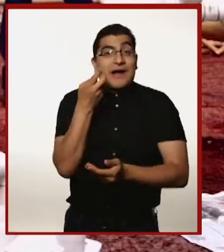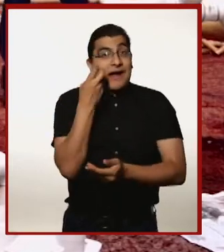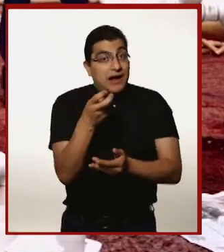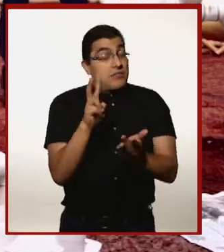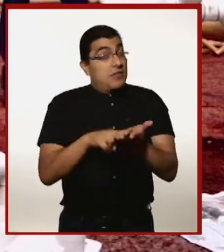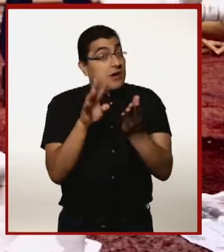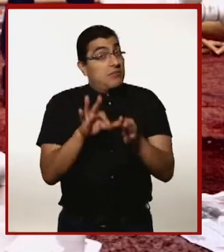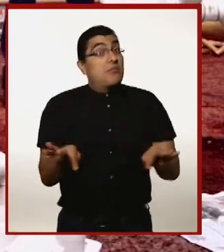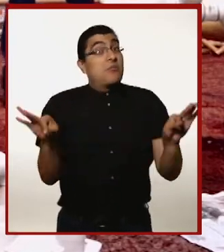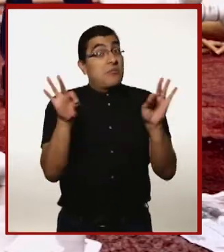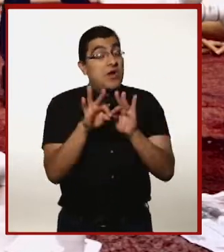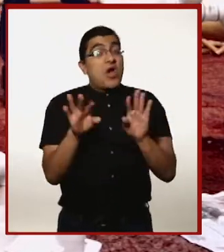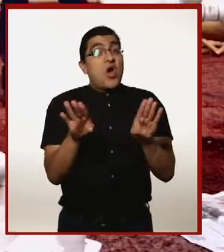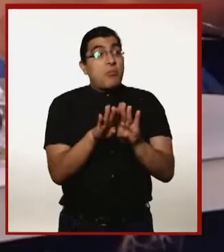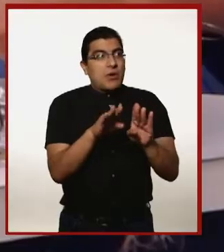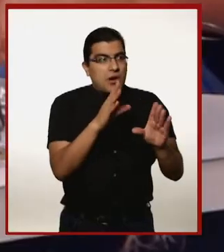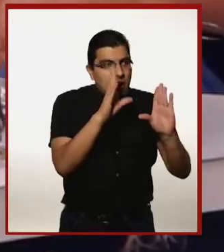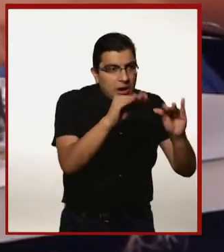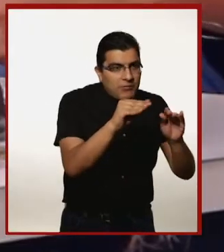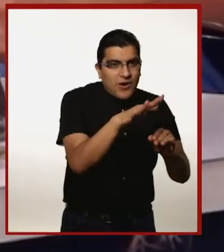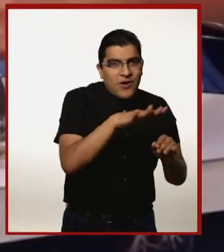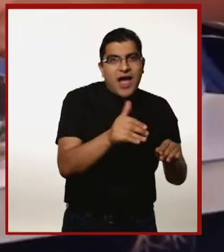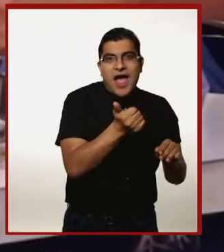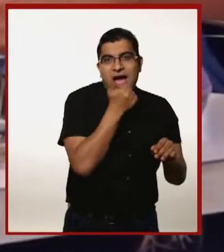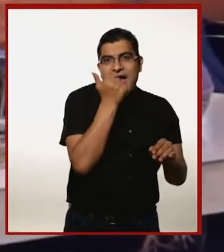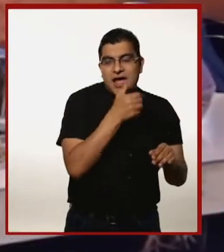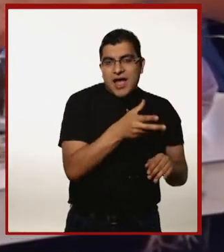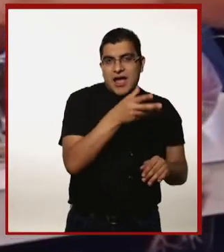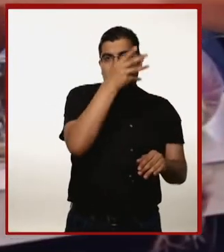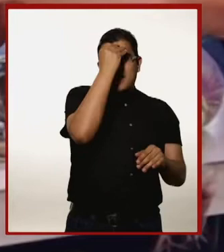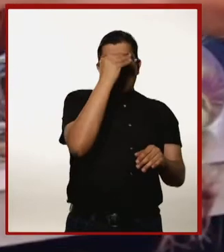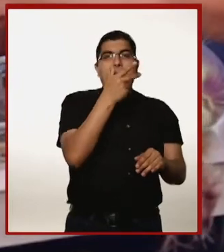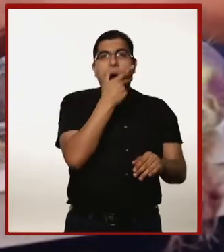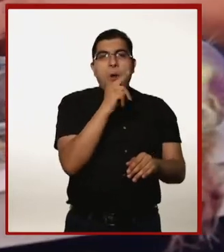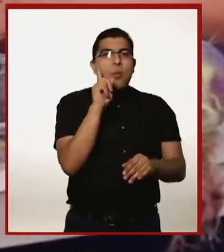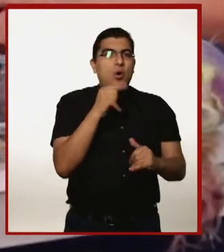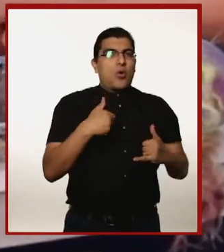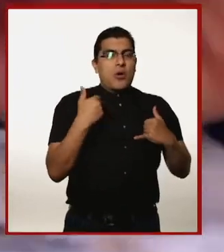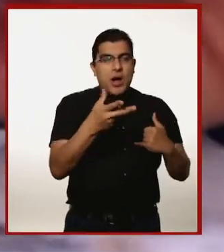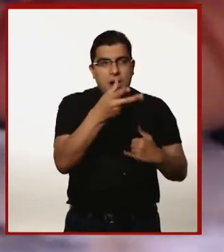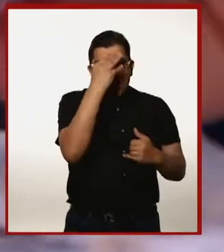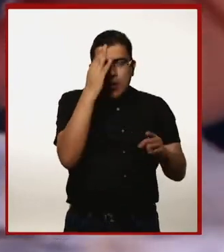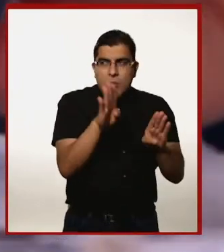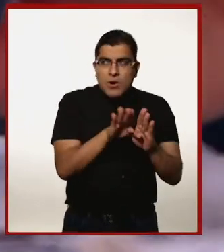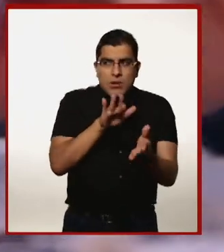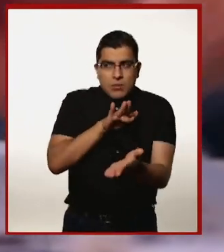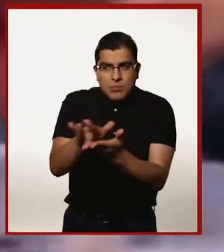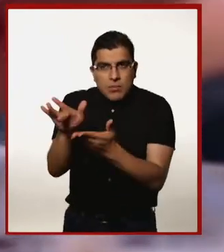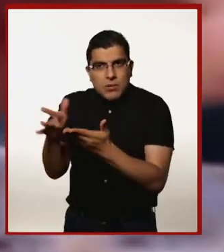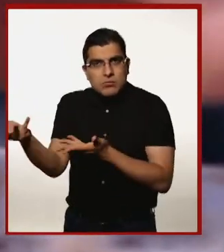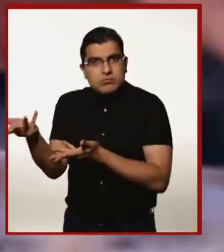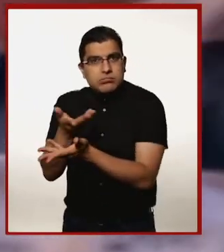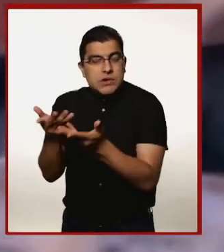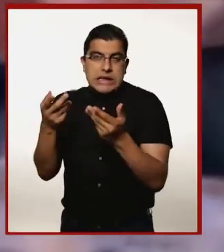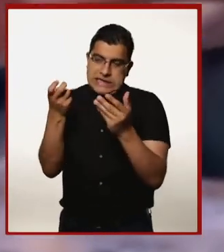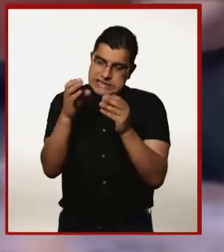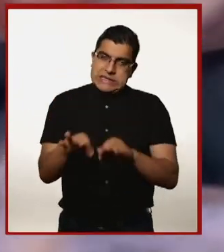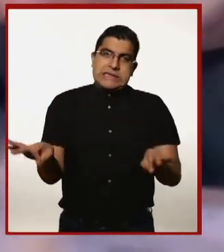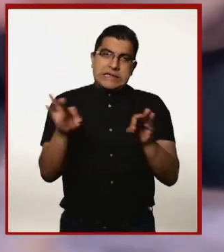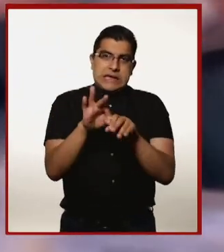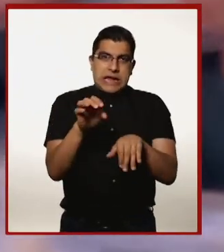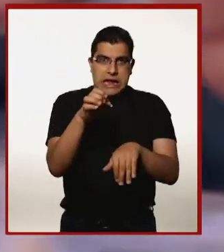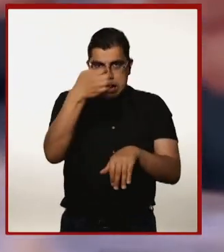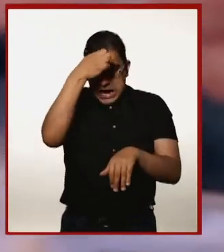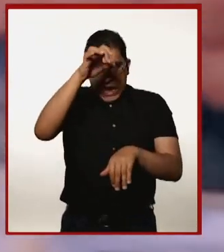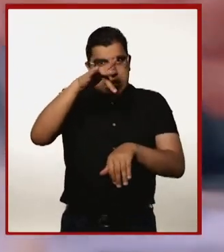son formas muy, muy valiosas de formar al alumnado, de formar a las chicas y chicos en esta participación, que me parece que